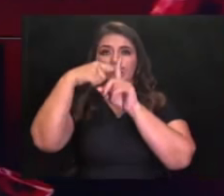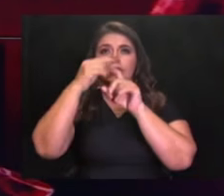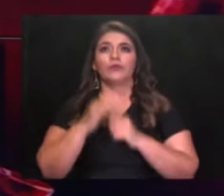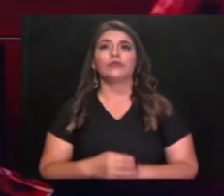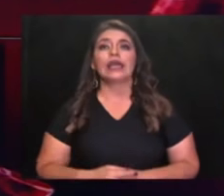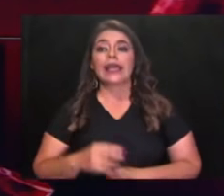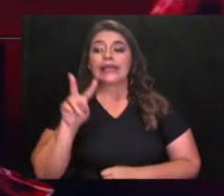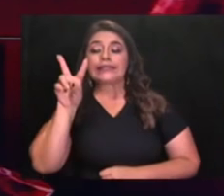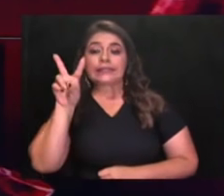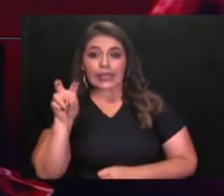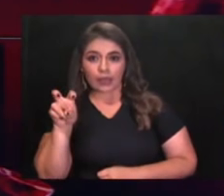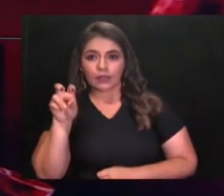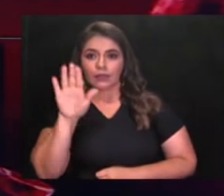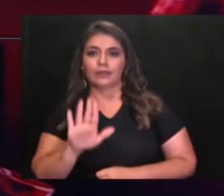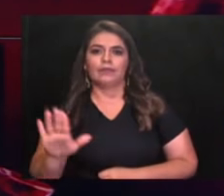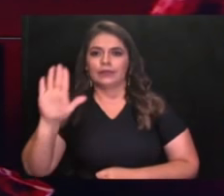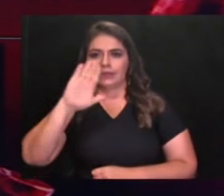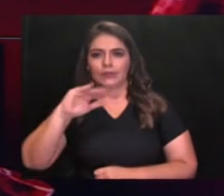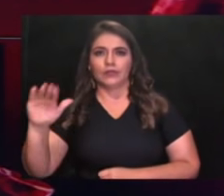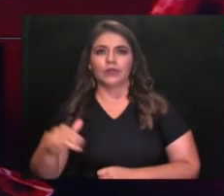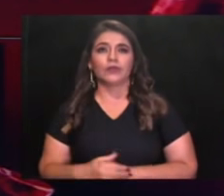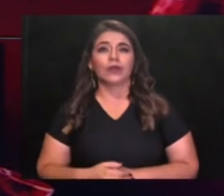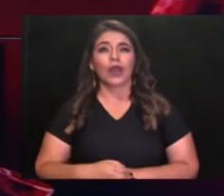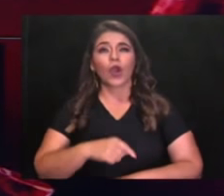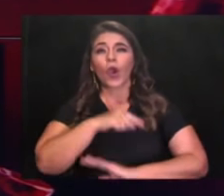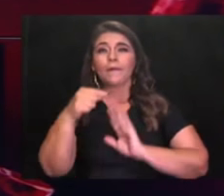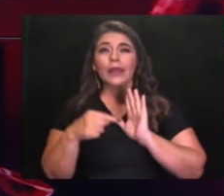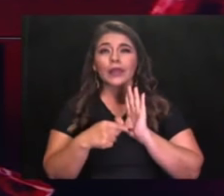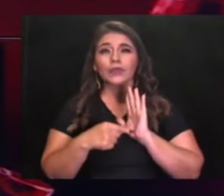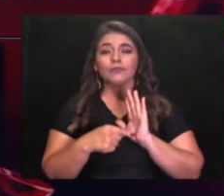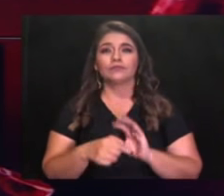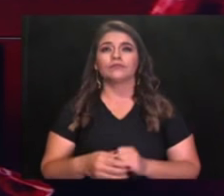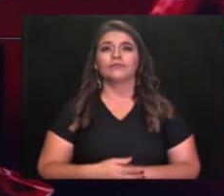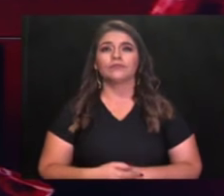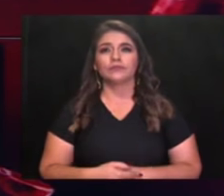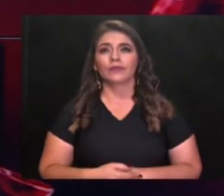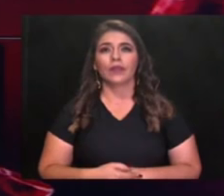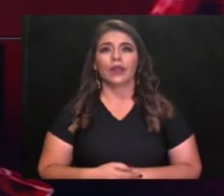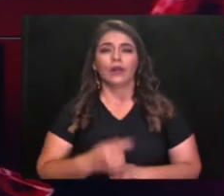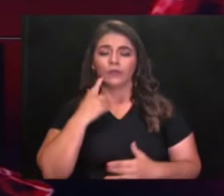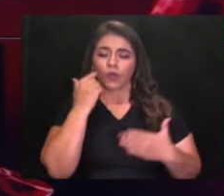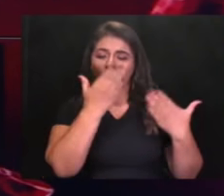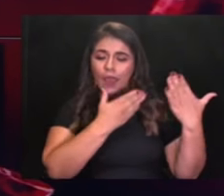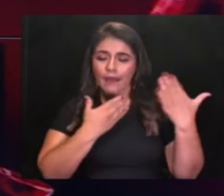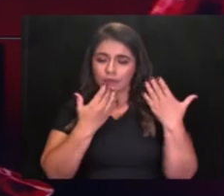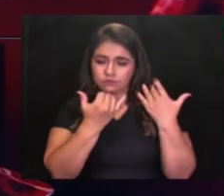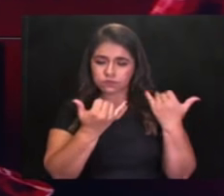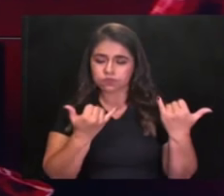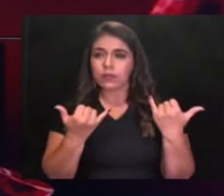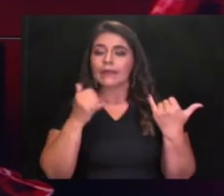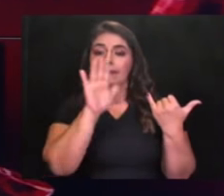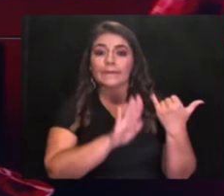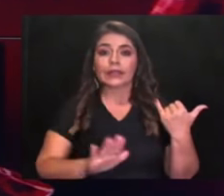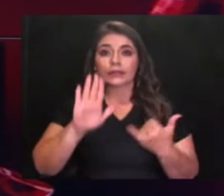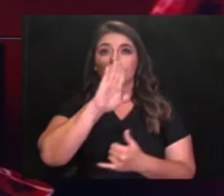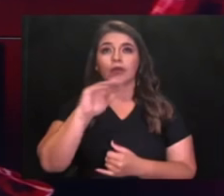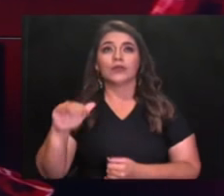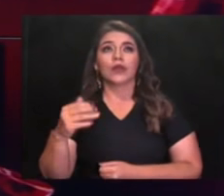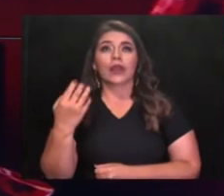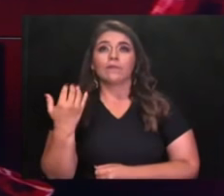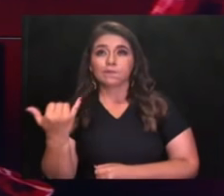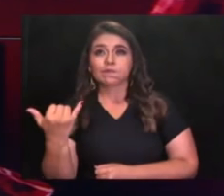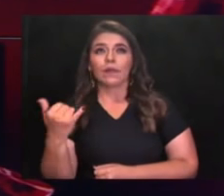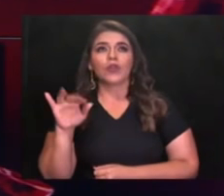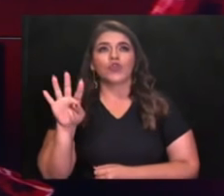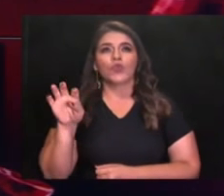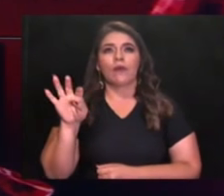procesaron 4,199 pruebas. 9 de los 7 de estos casos, ya dijimos, son en el departamento de Antioquia, y vamos a revisar qué está pasando